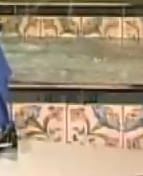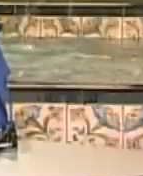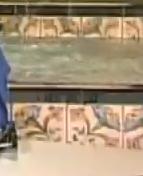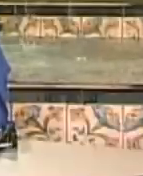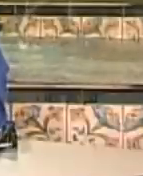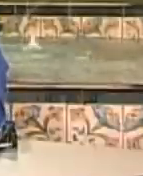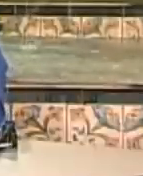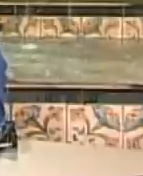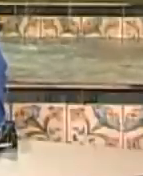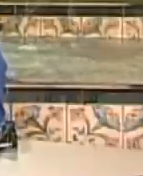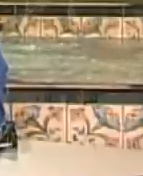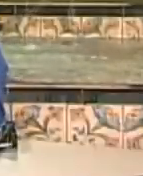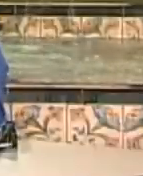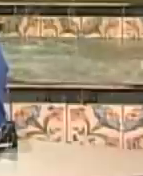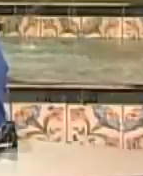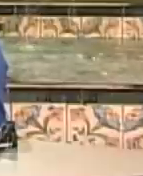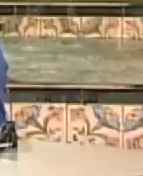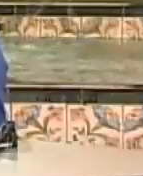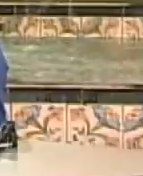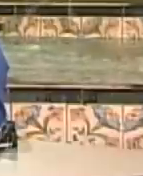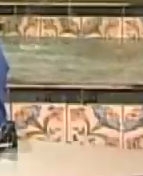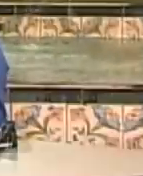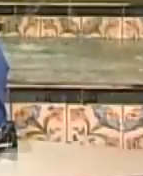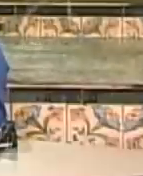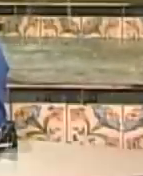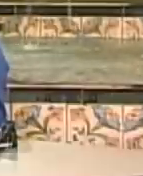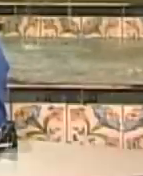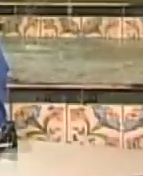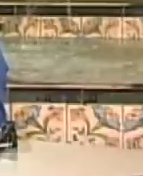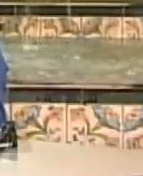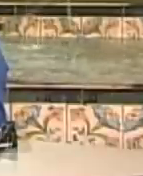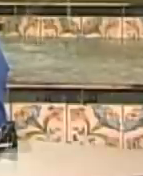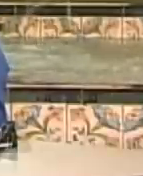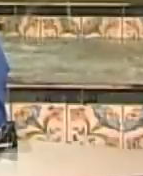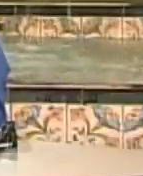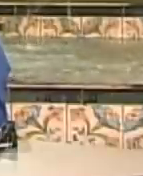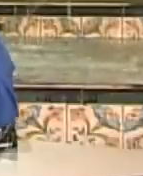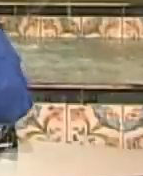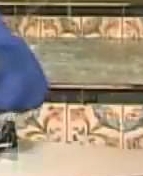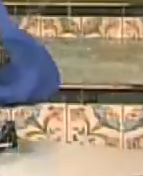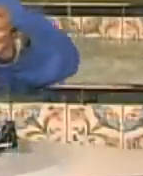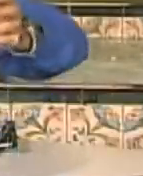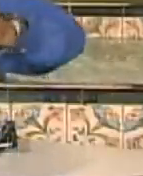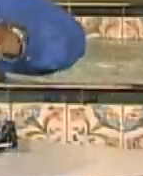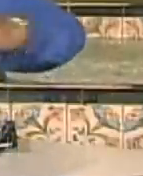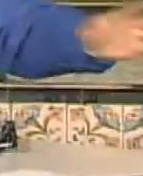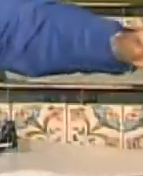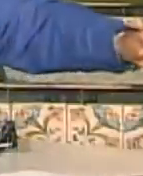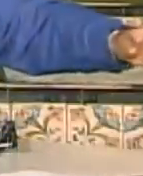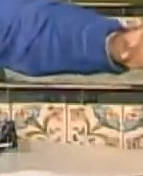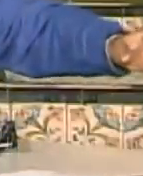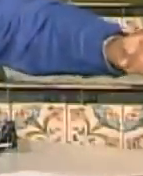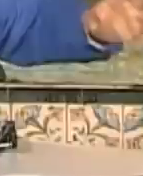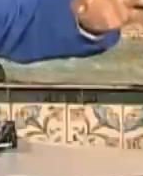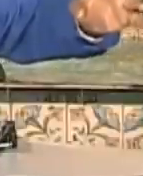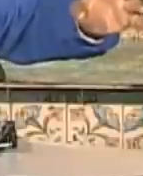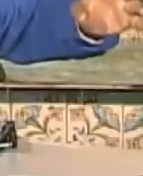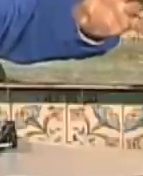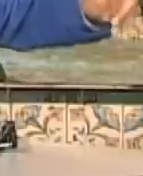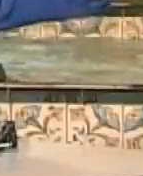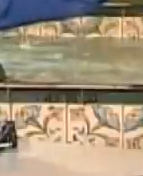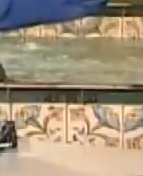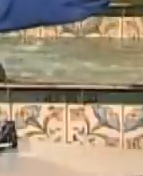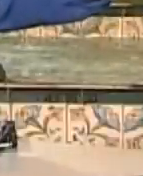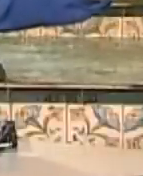garantizar no cinco años 15 años máximo máximo máximo cuando